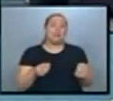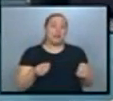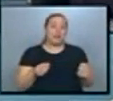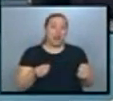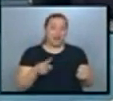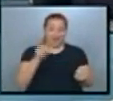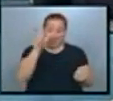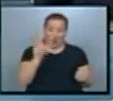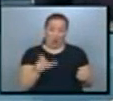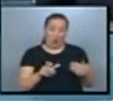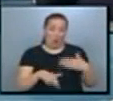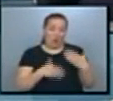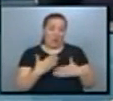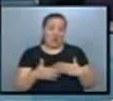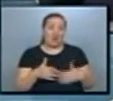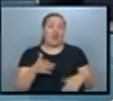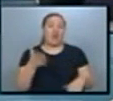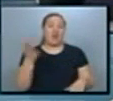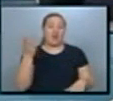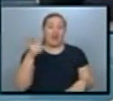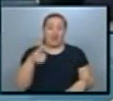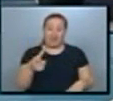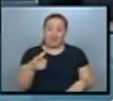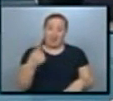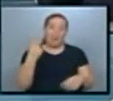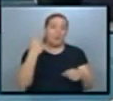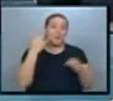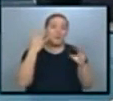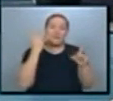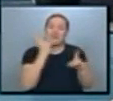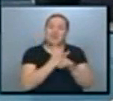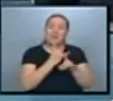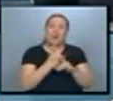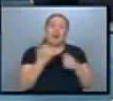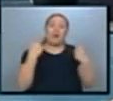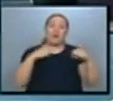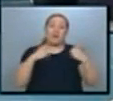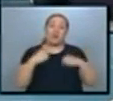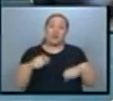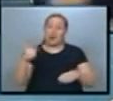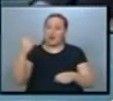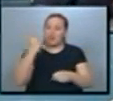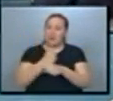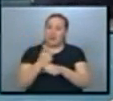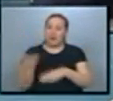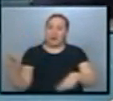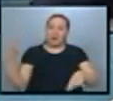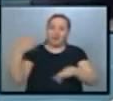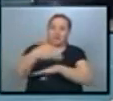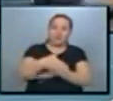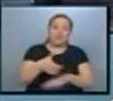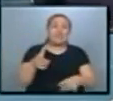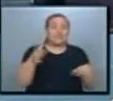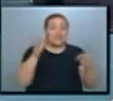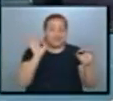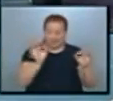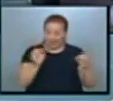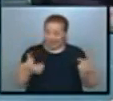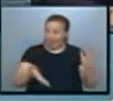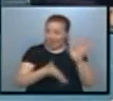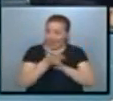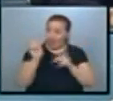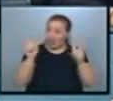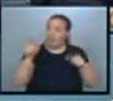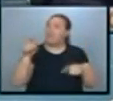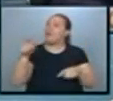este jugador? Era el primero de la fila en todos los entrenamientos. Entonces Bianchi tenía el dato que salía, pero al otro día en el entrenamiento